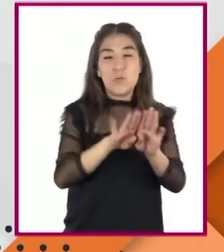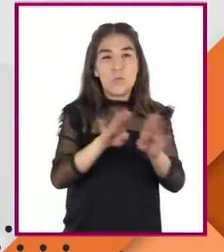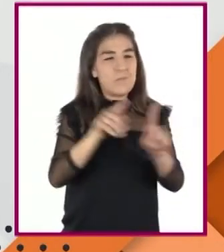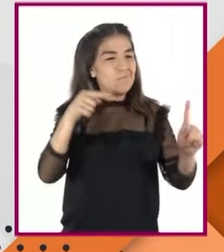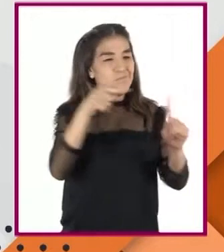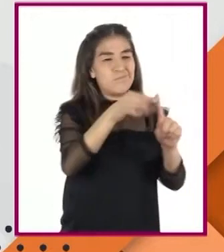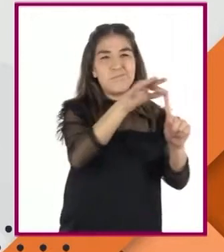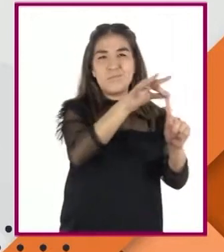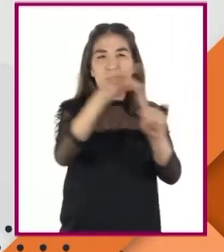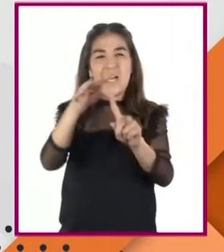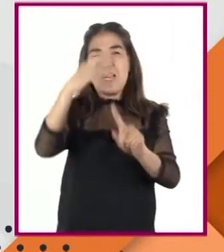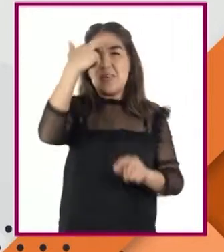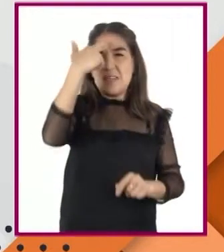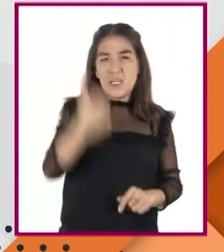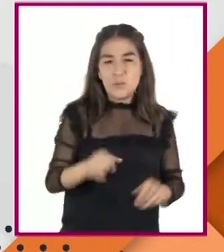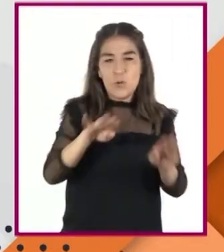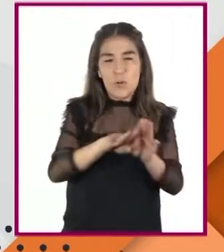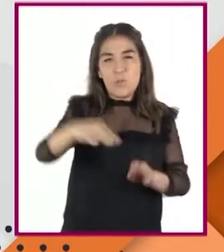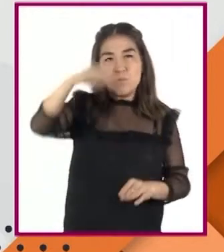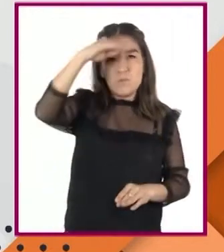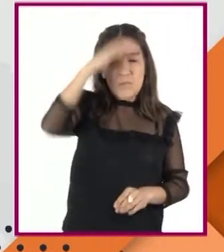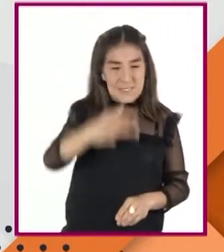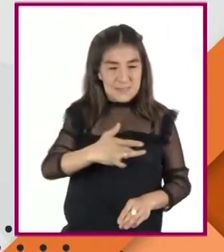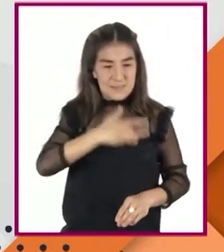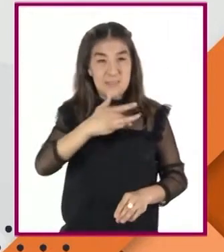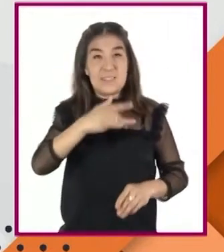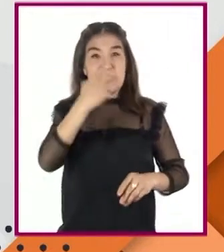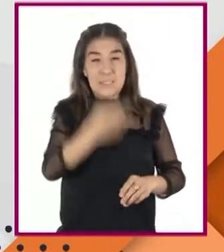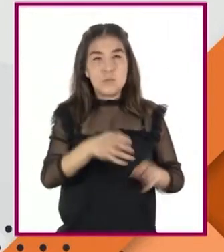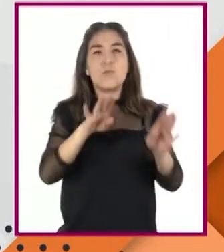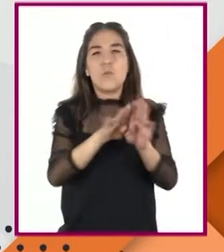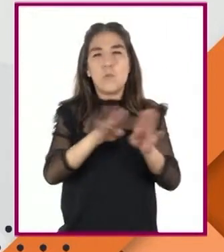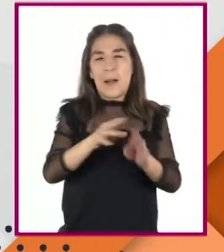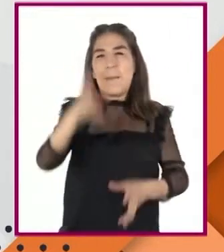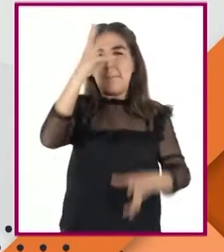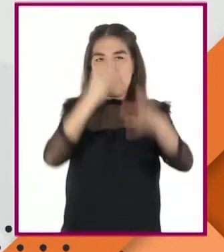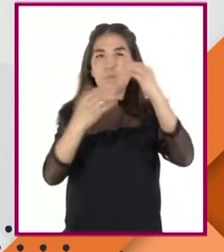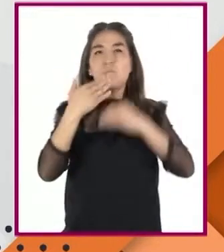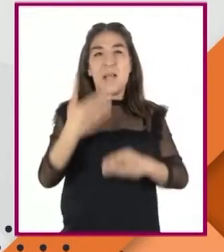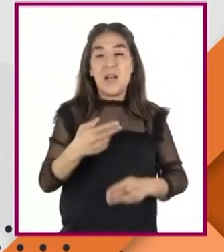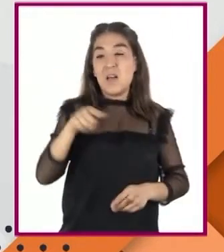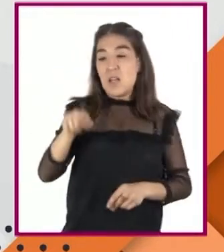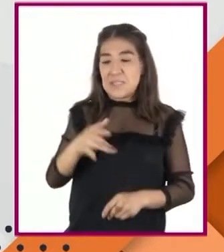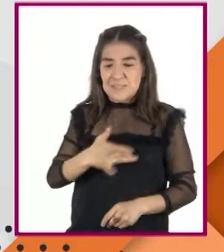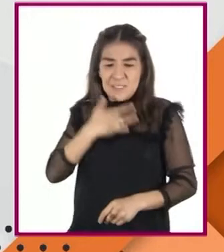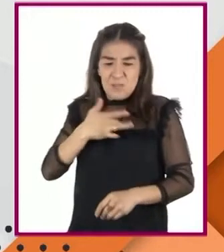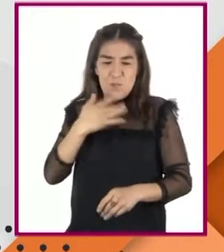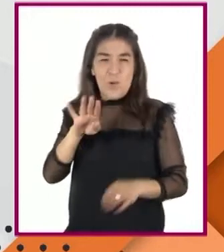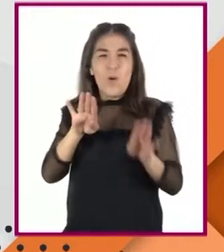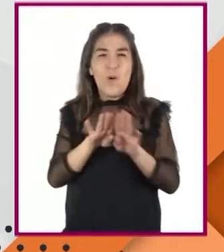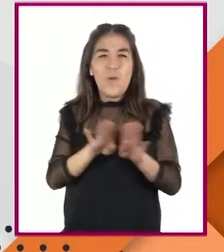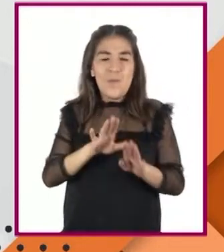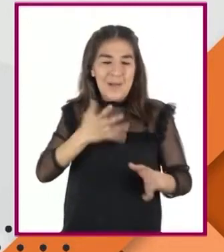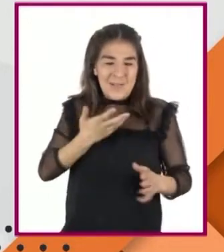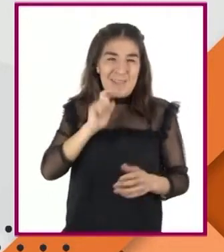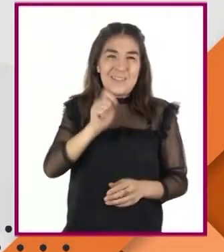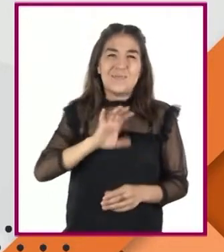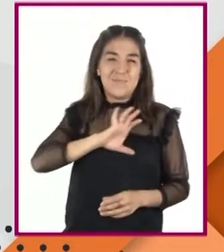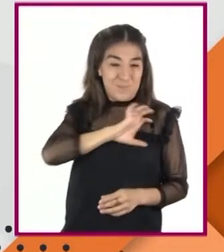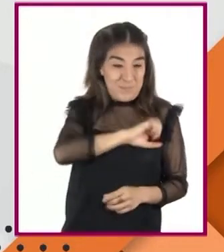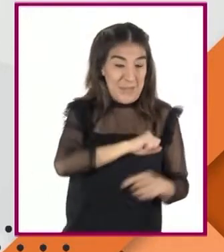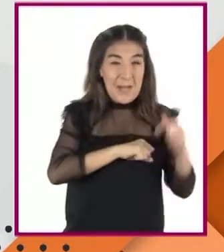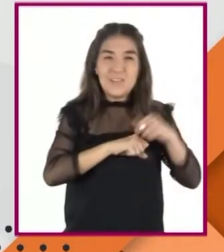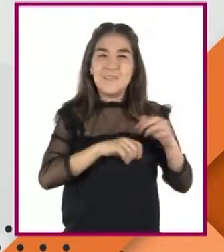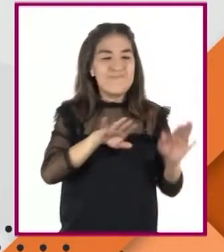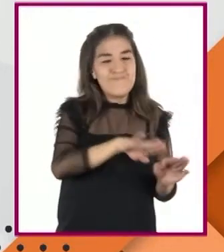los hombres y no los sentimientos o las pasiones, o bien que existía una razón universal que guiaba a